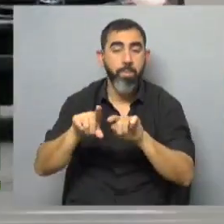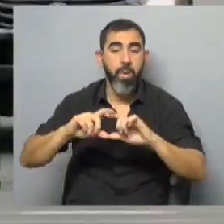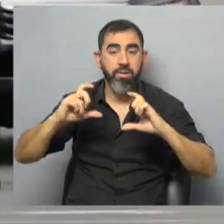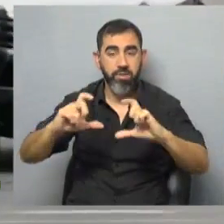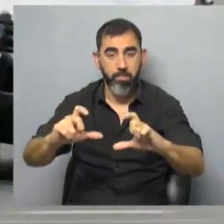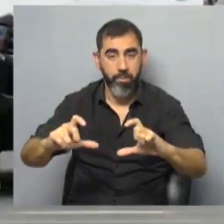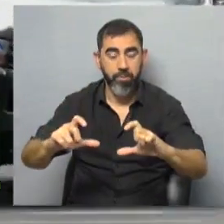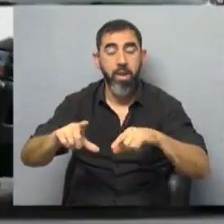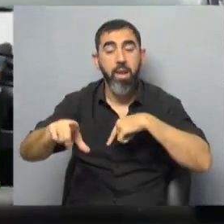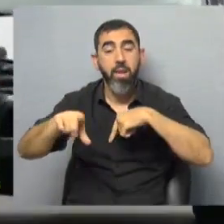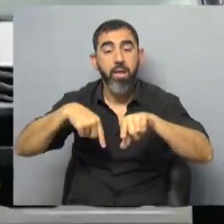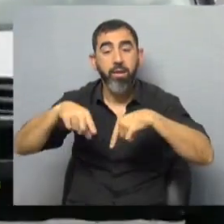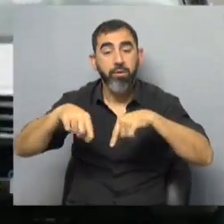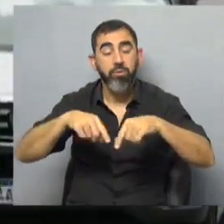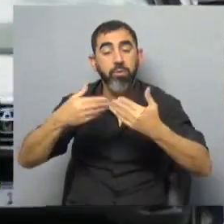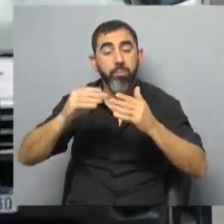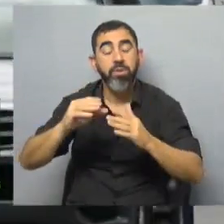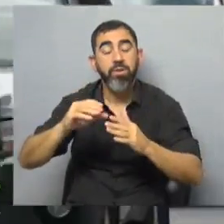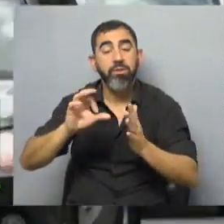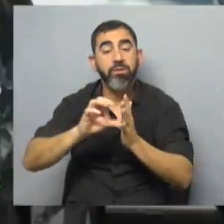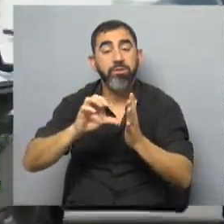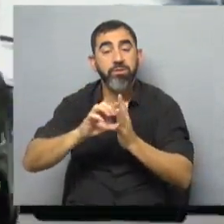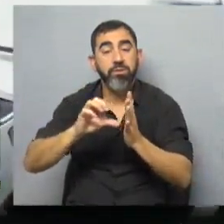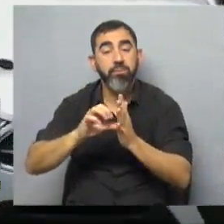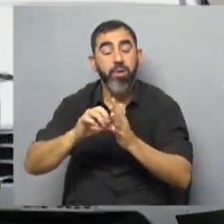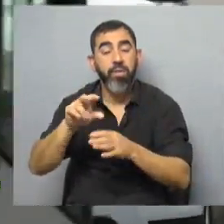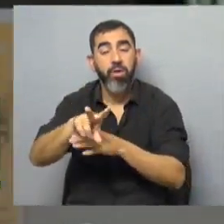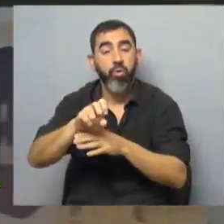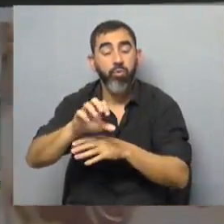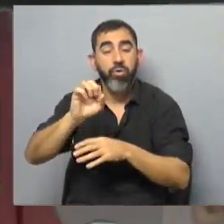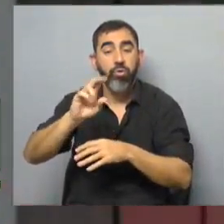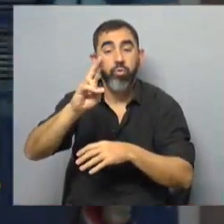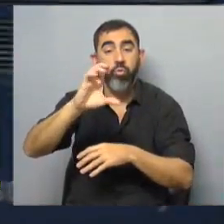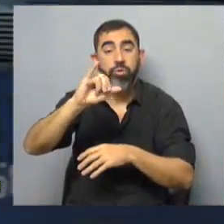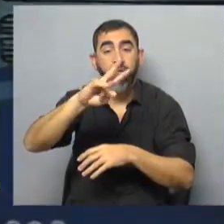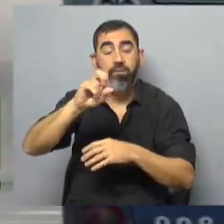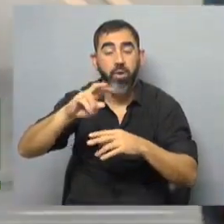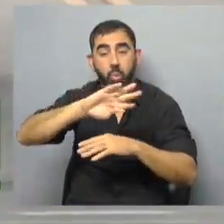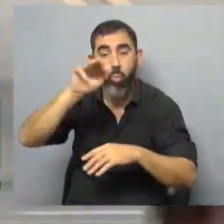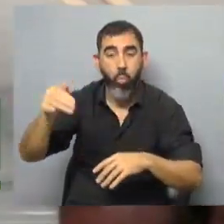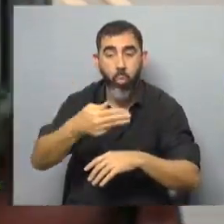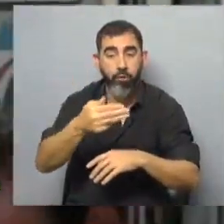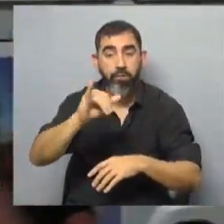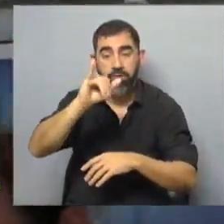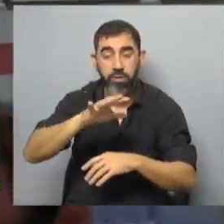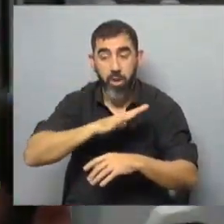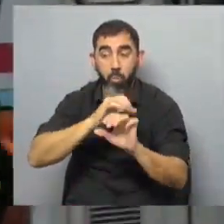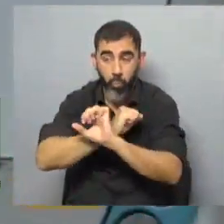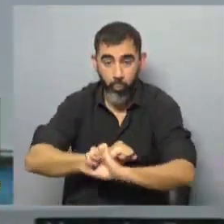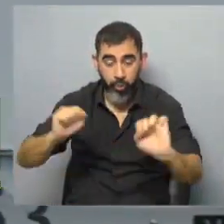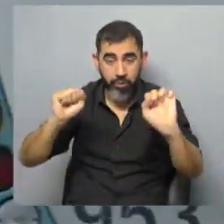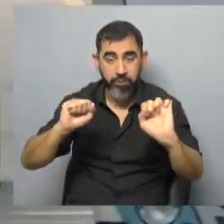atención, debe ser iniciada a través del Sistema Único de Cobro de Ingresos Vehiculares, es decir, de la página del SUSIBE, y en caso de estar en condiciones